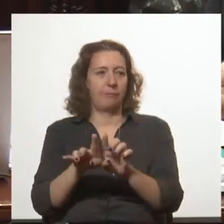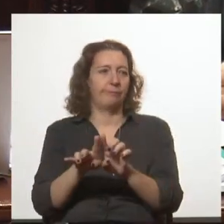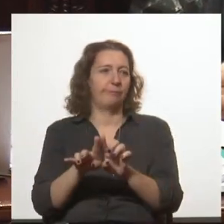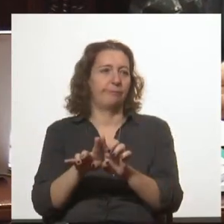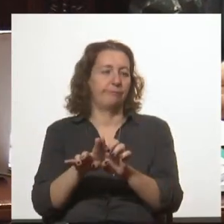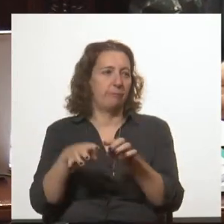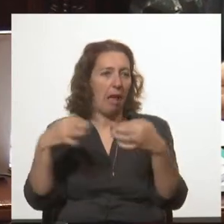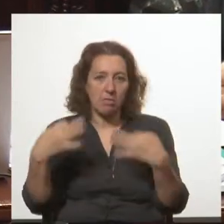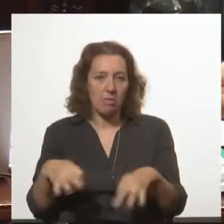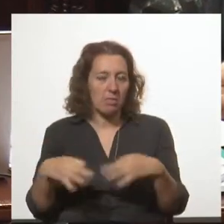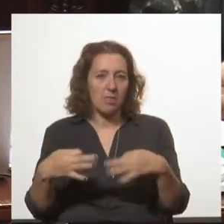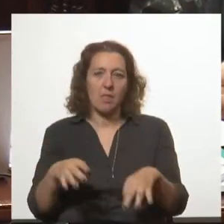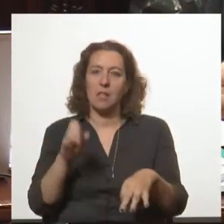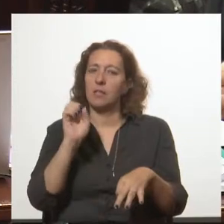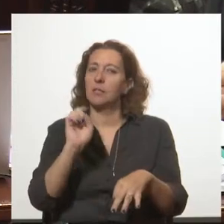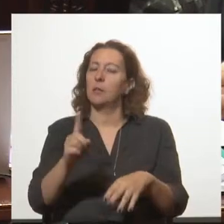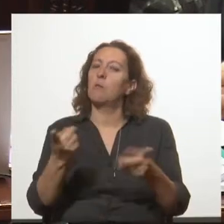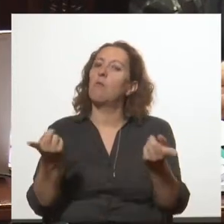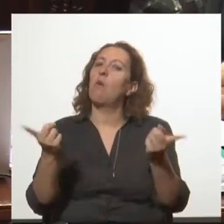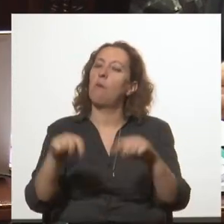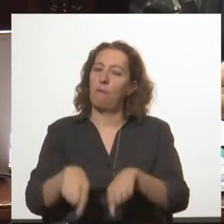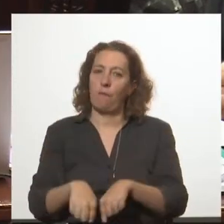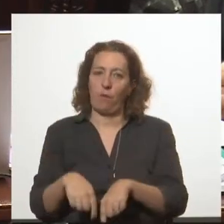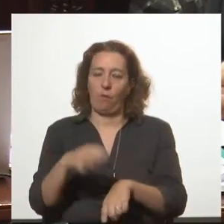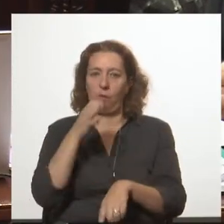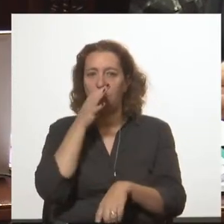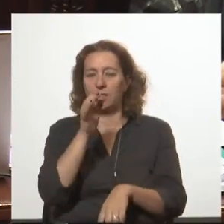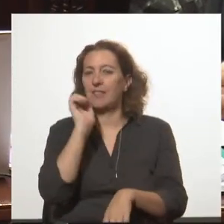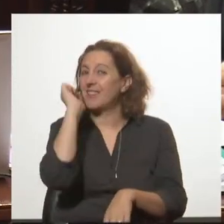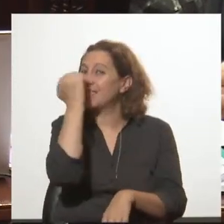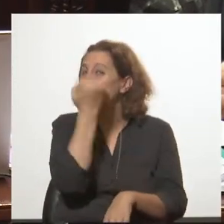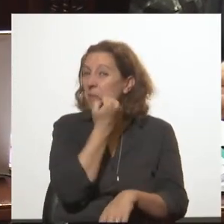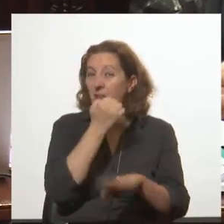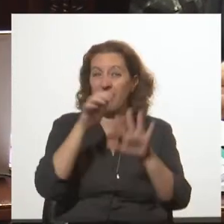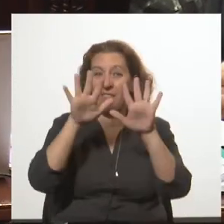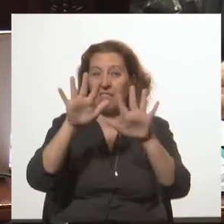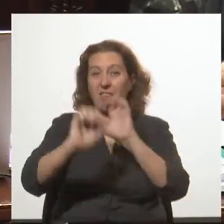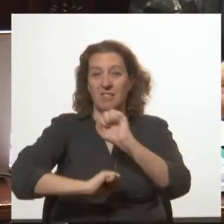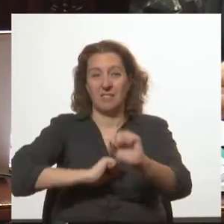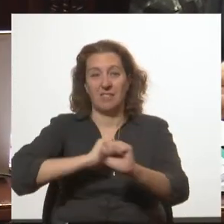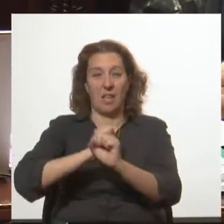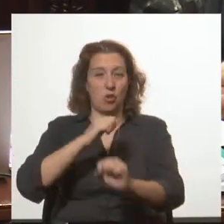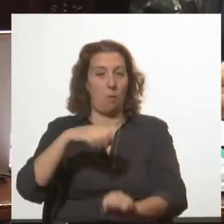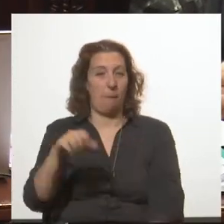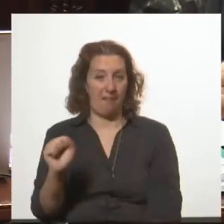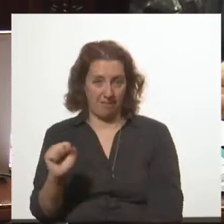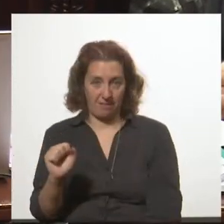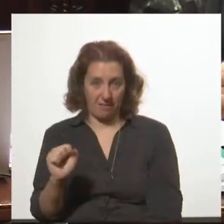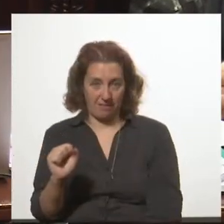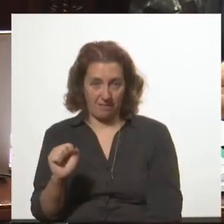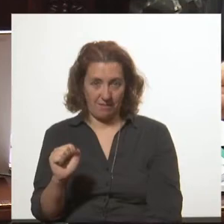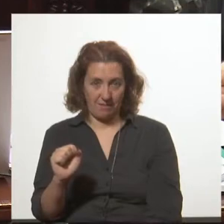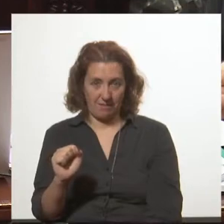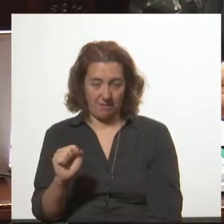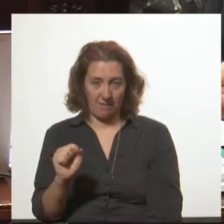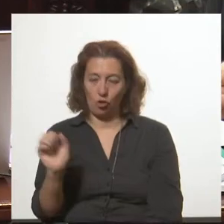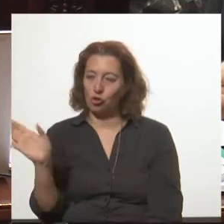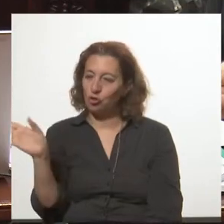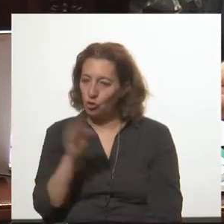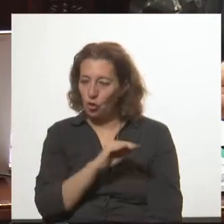ello se volvió a declarar reservadas por diez años más todas las actuaciones